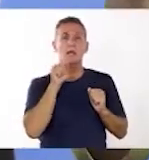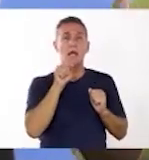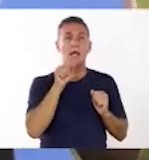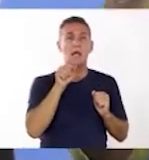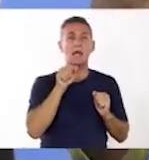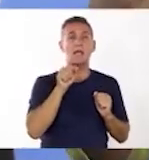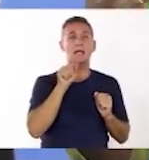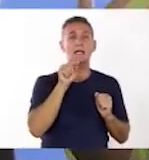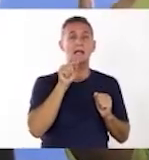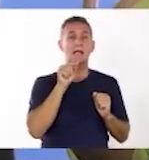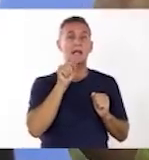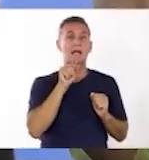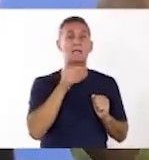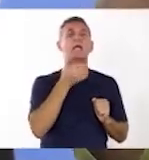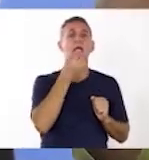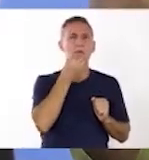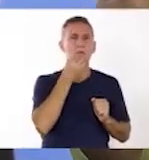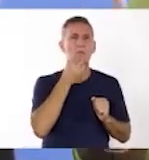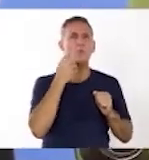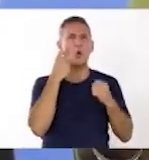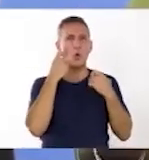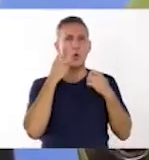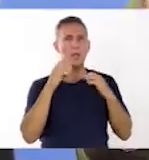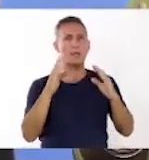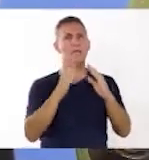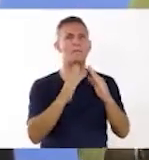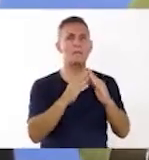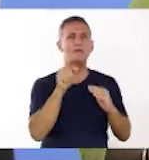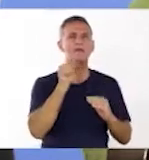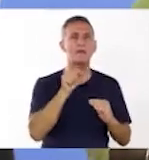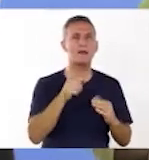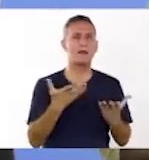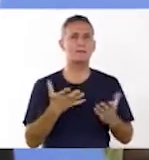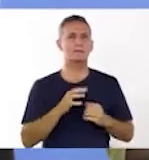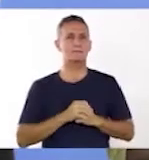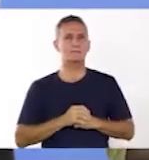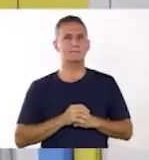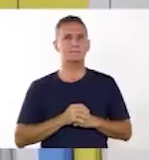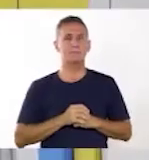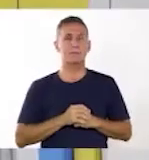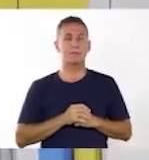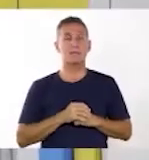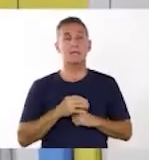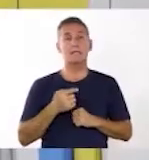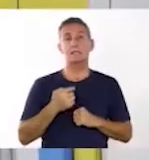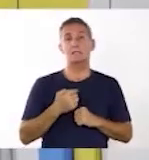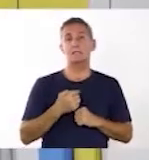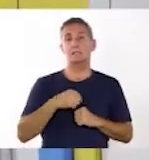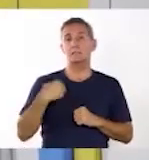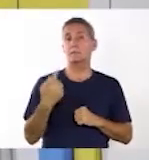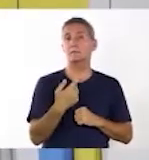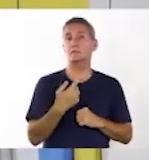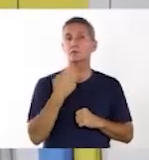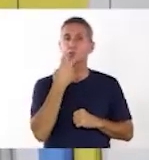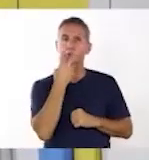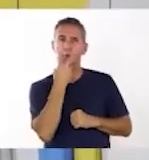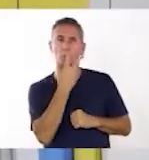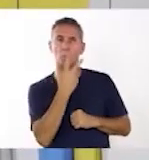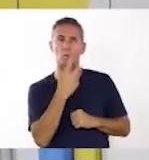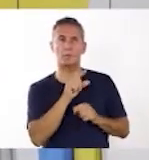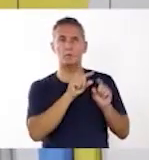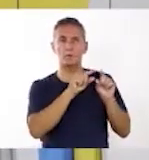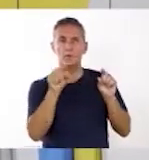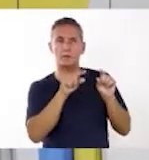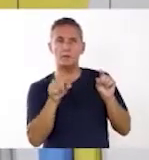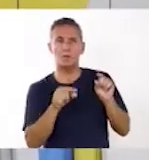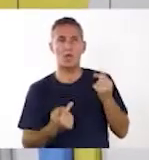que él se encuentra, en la que él puede vivir en esa naturaleza. Entonces, si nosotros vamos a